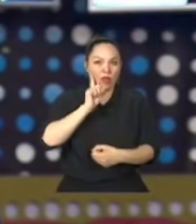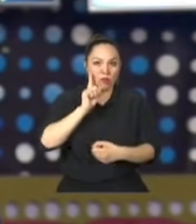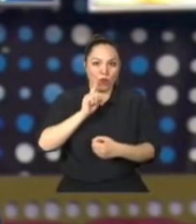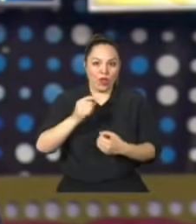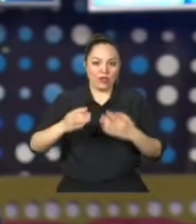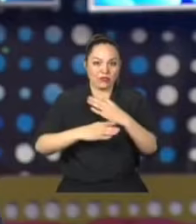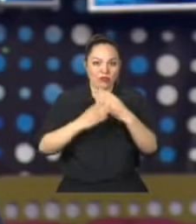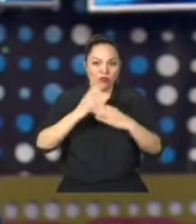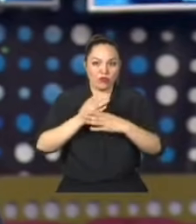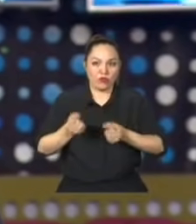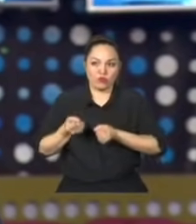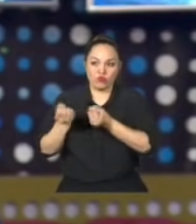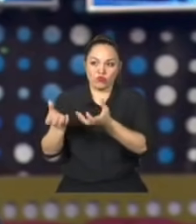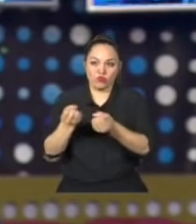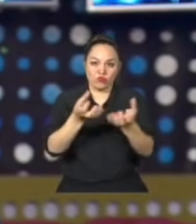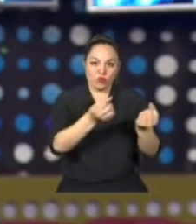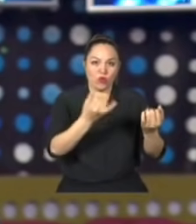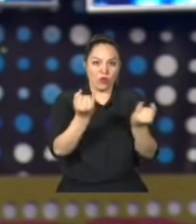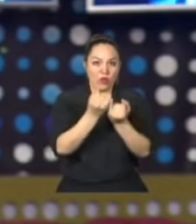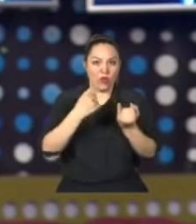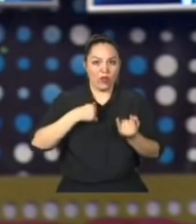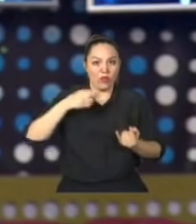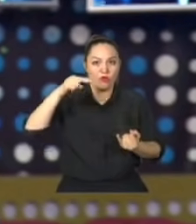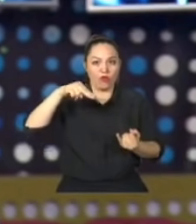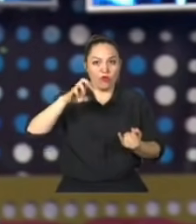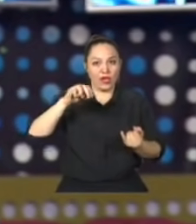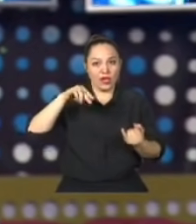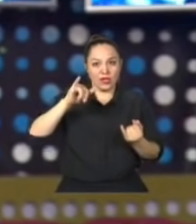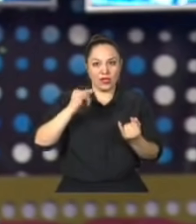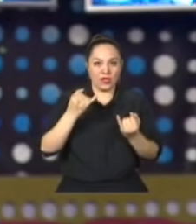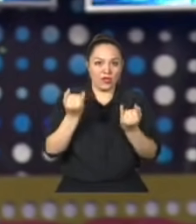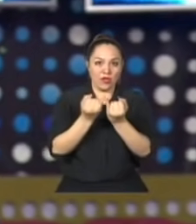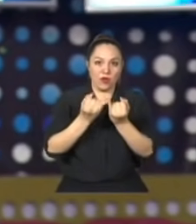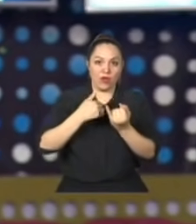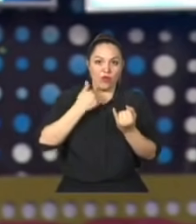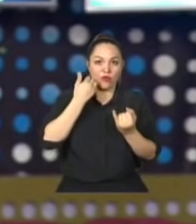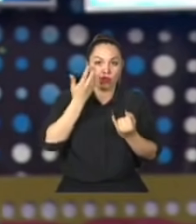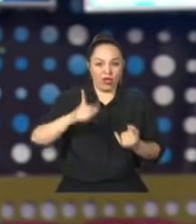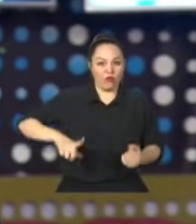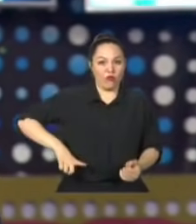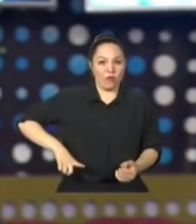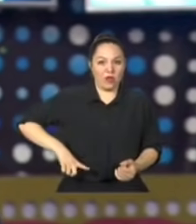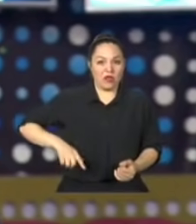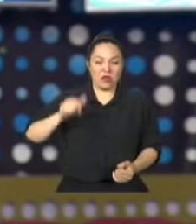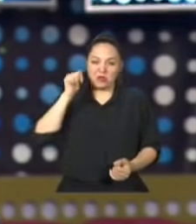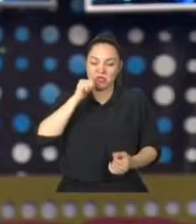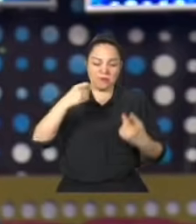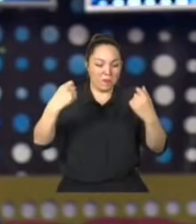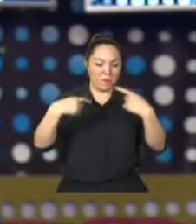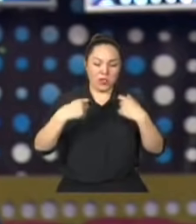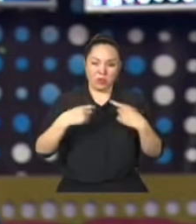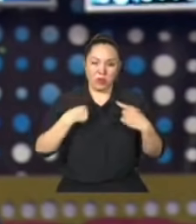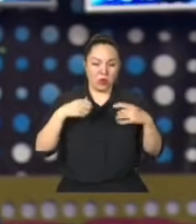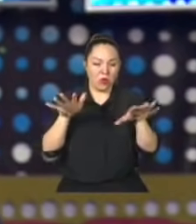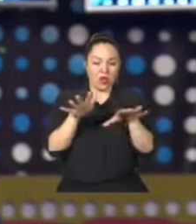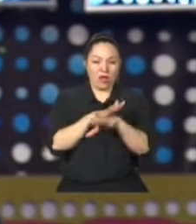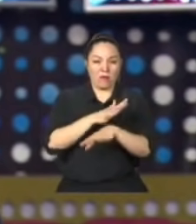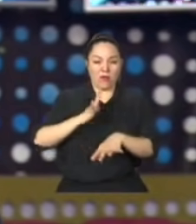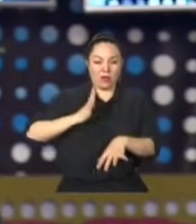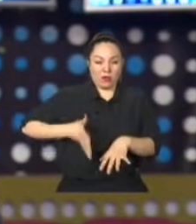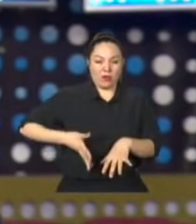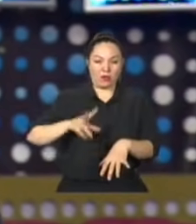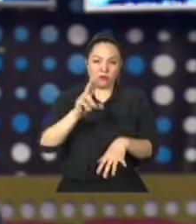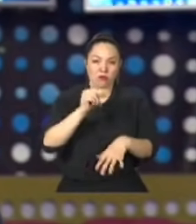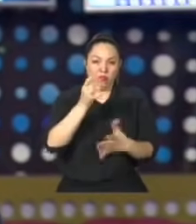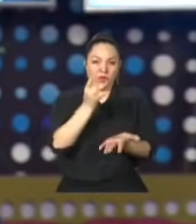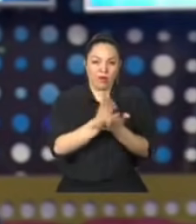neni y aunque sea gobernadora, seguiré siendo la neni de siempre. No más que ahora voy a